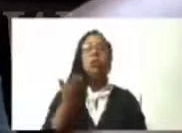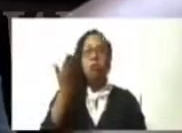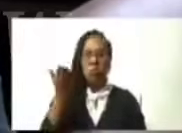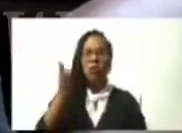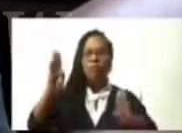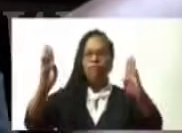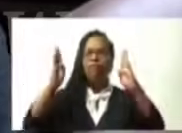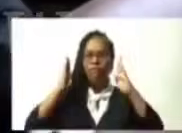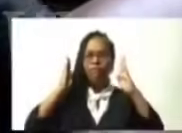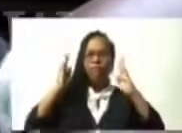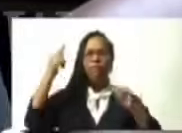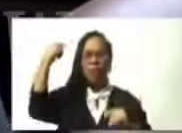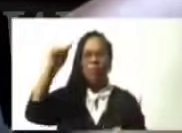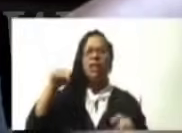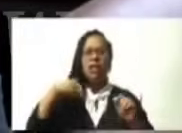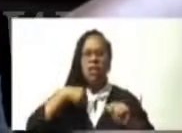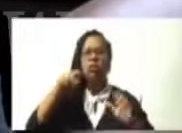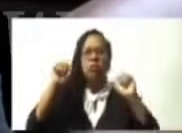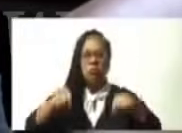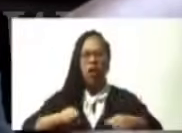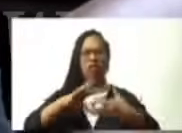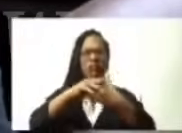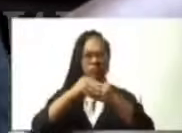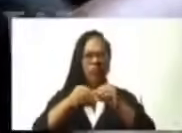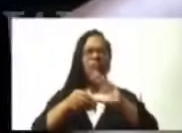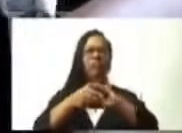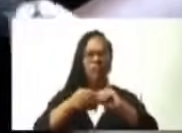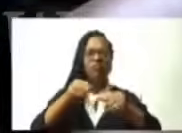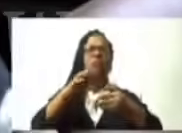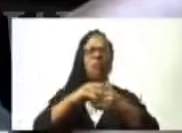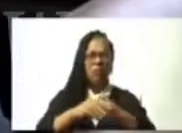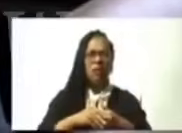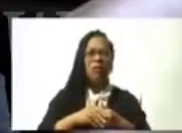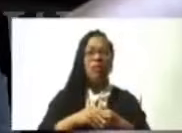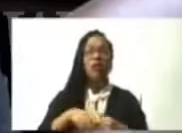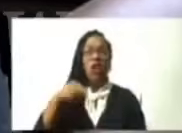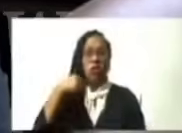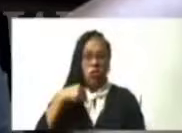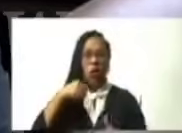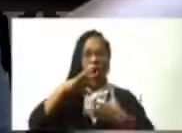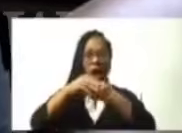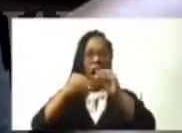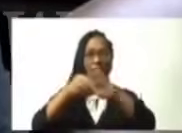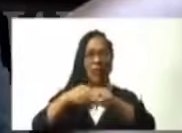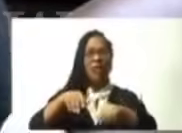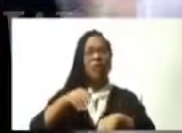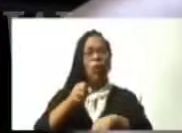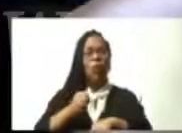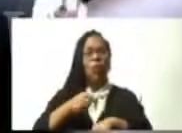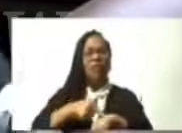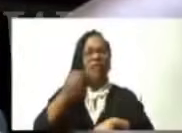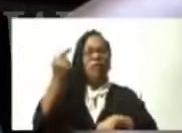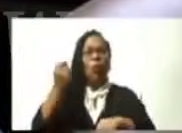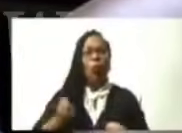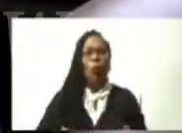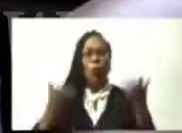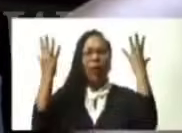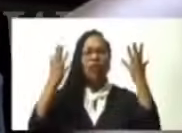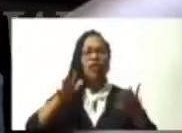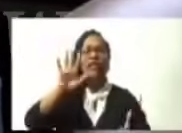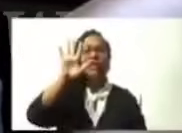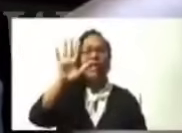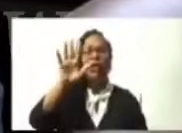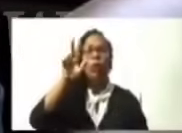en cuenta, y eso es historia para mí. Más de 52 oportunidades he tomado, y he tenido que hablar